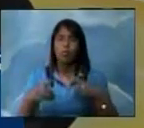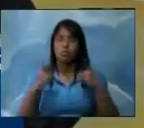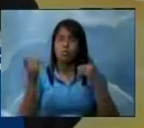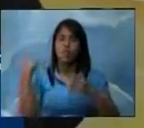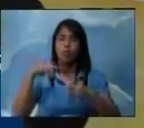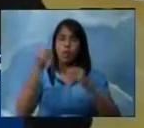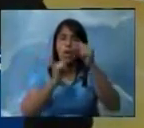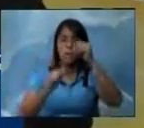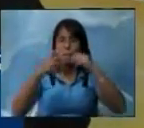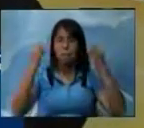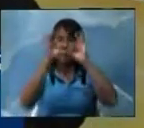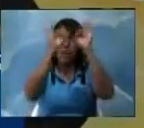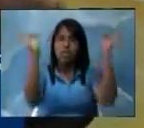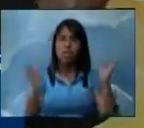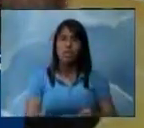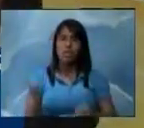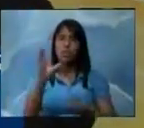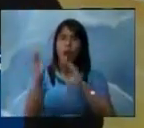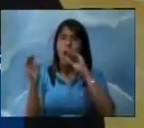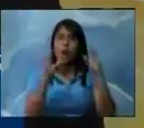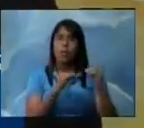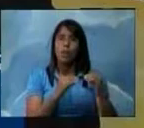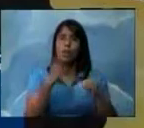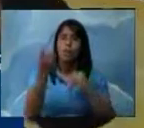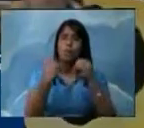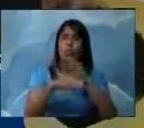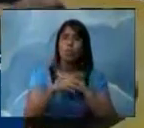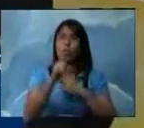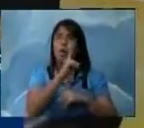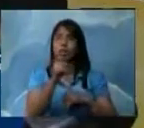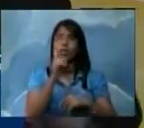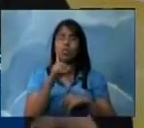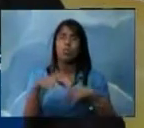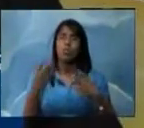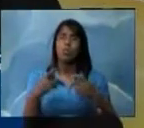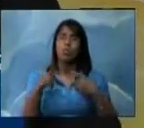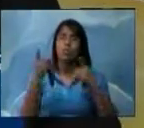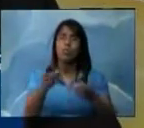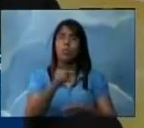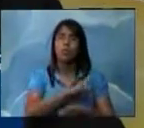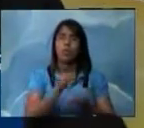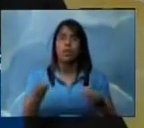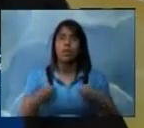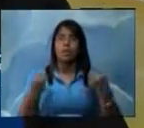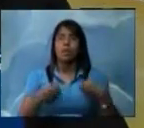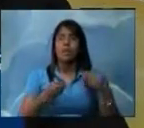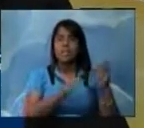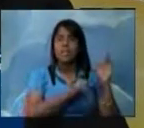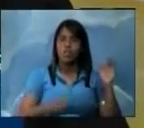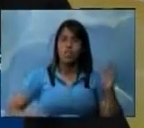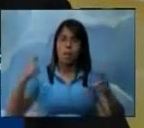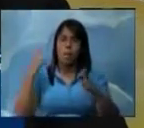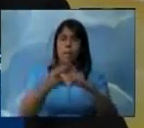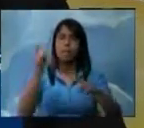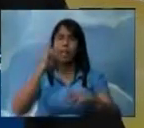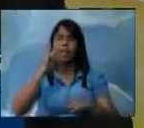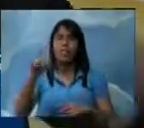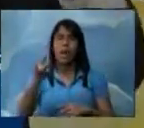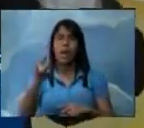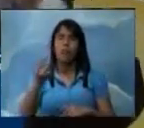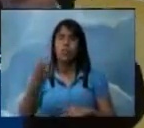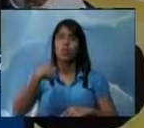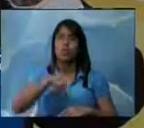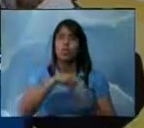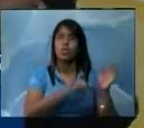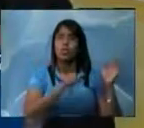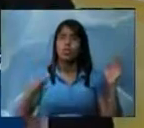que vestirnos, cómo tenemos que hablar, cómo nos vamos a llamar, cómo debemos de vivir. Que el Señor reprenda al diablo.